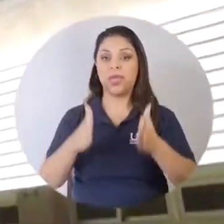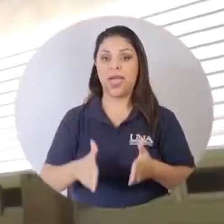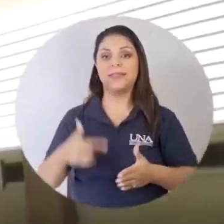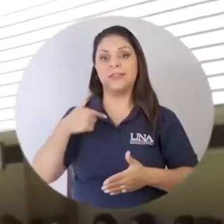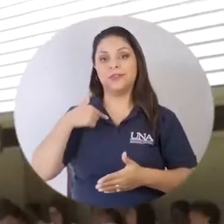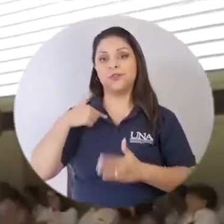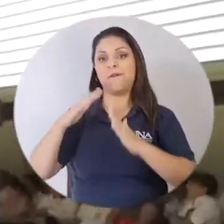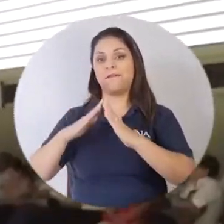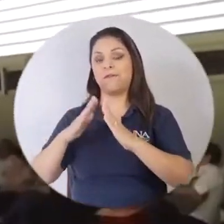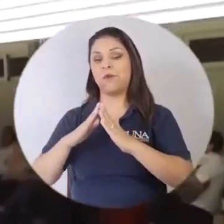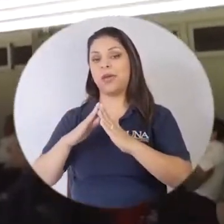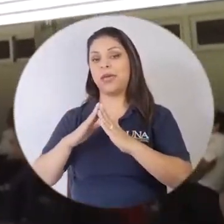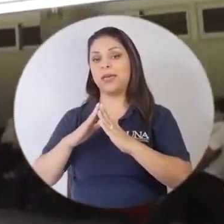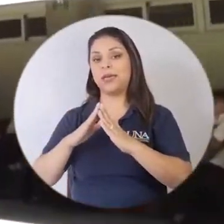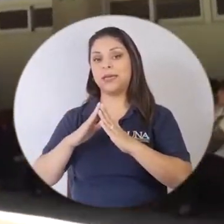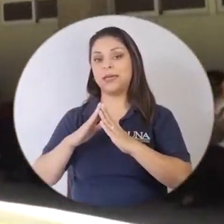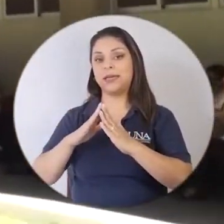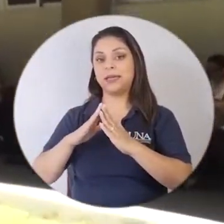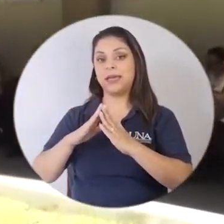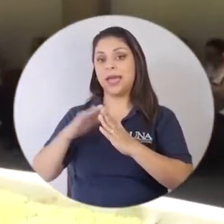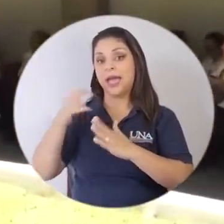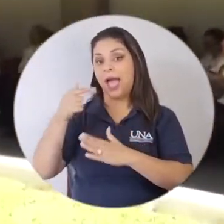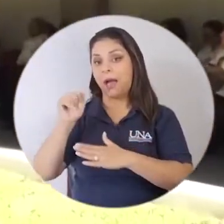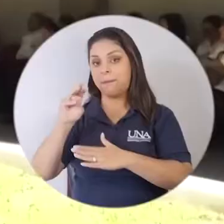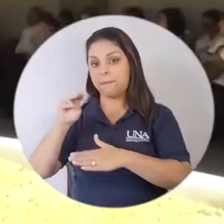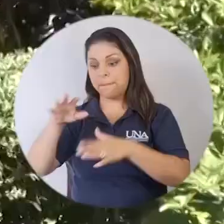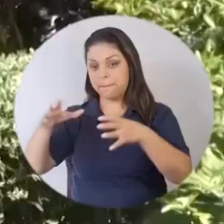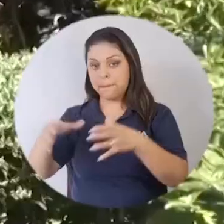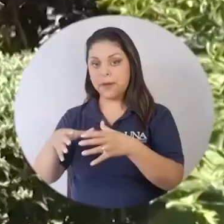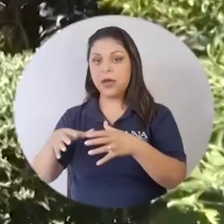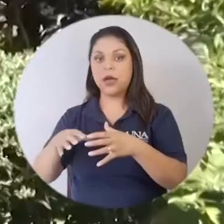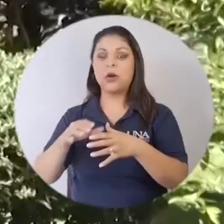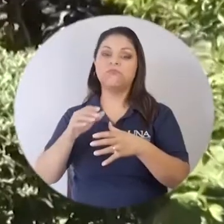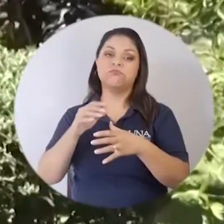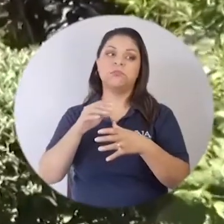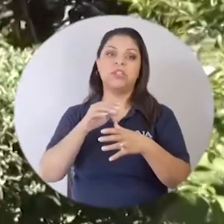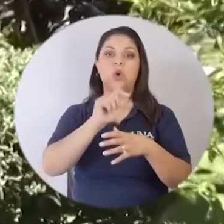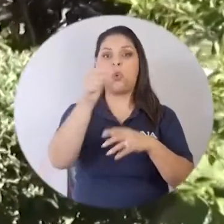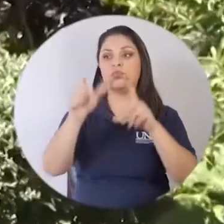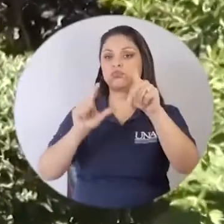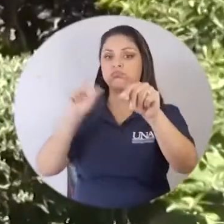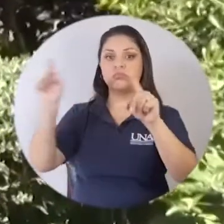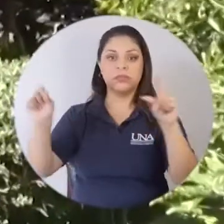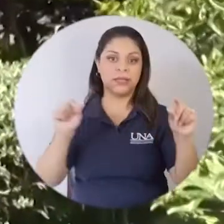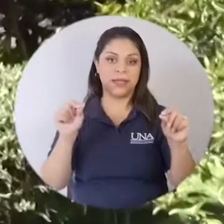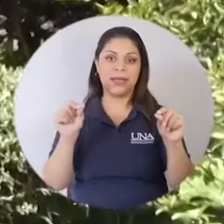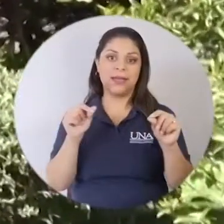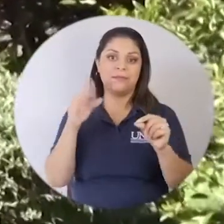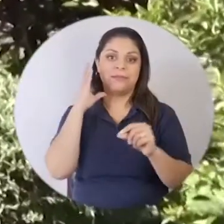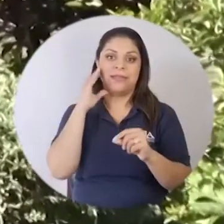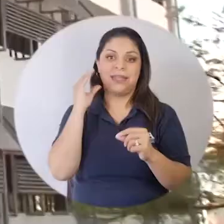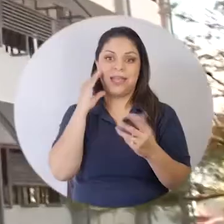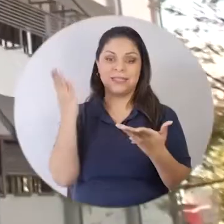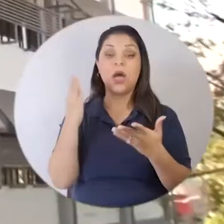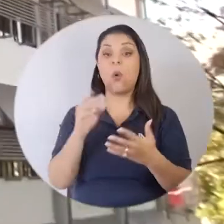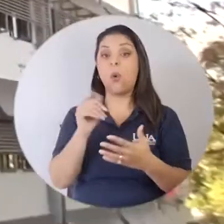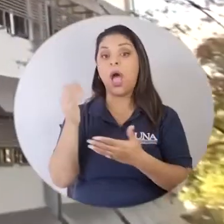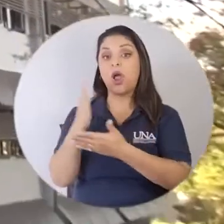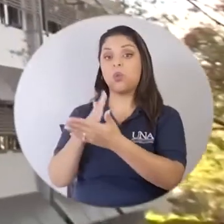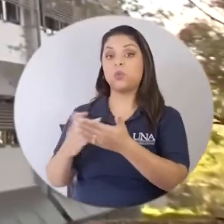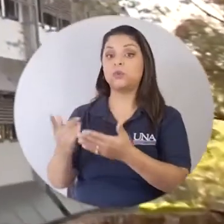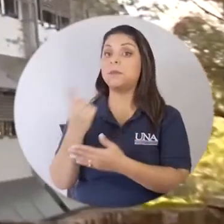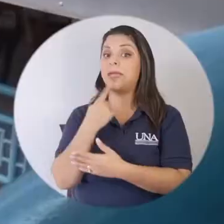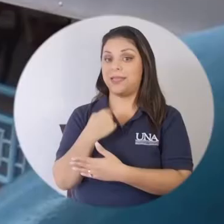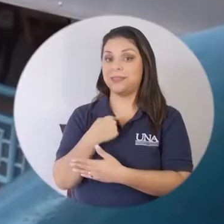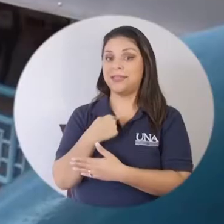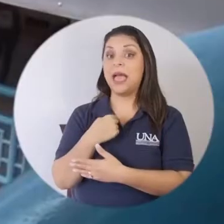área metropolitana, o que, por ejemplo, hemos tenido experiencias lindísimas donde estudiantes nos dicen, bueno, yo, mi persona mentora, ¿verdad?,